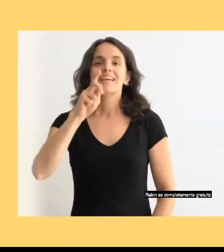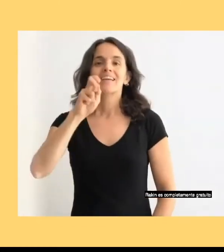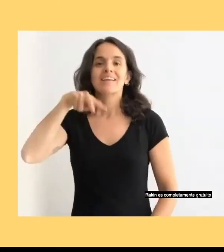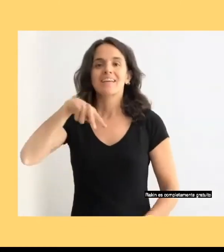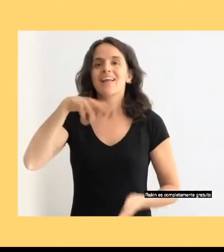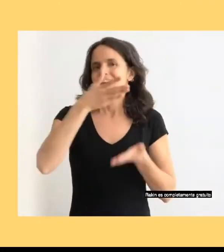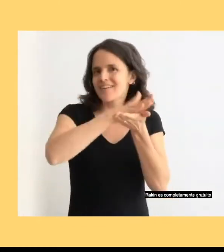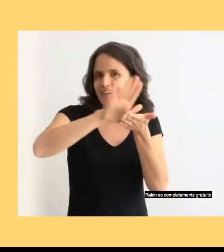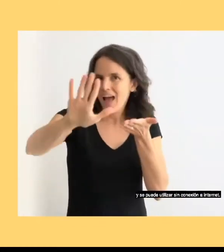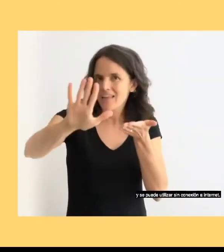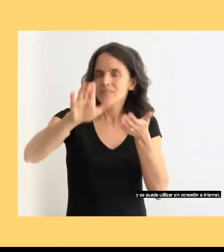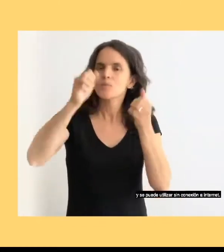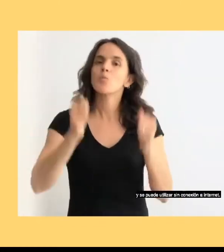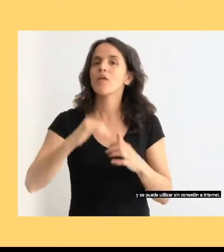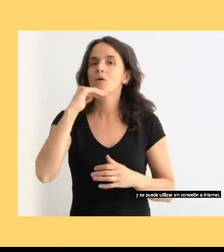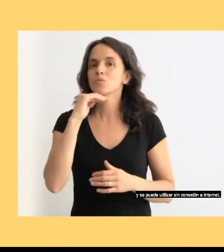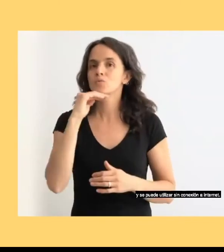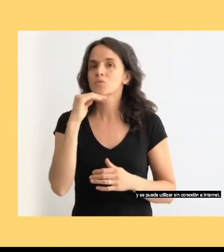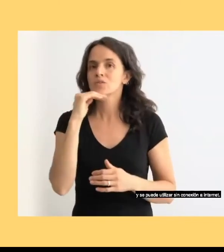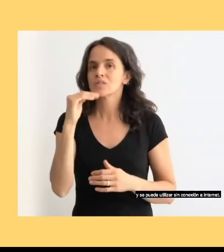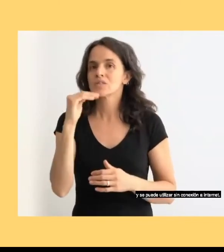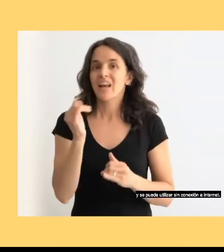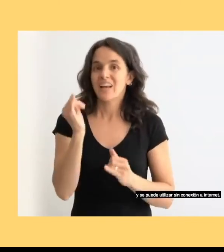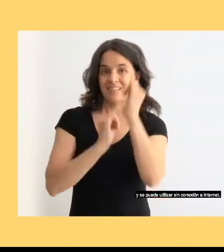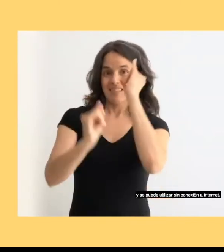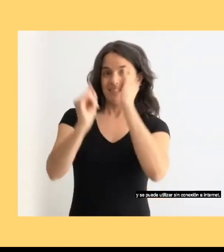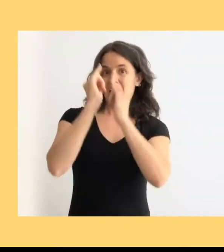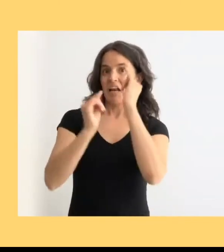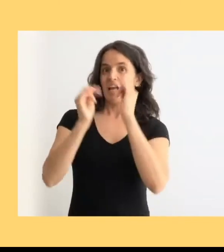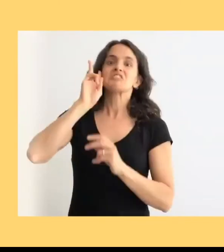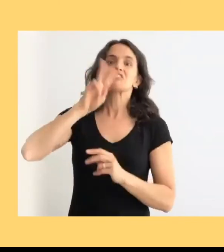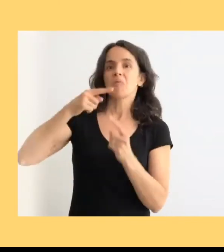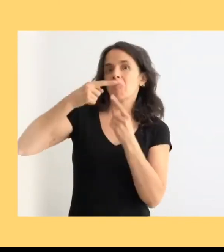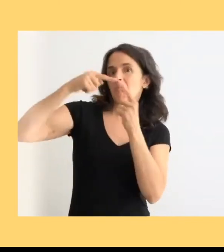Es completamente gratuito y se puede utilizar sin conexión a internet.